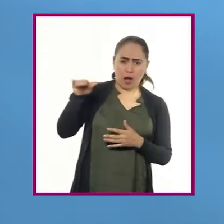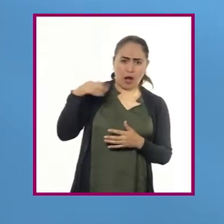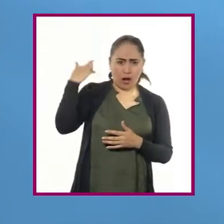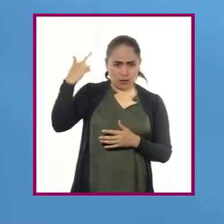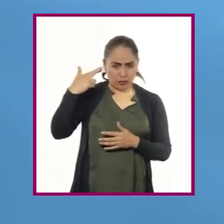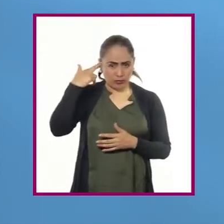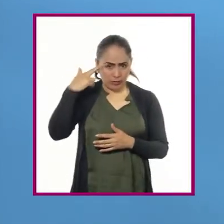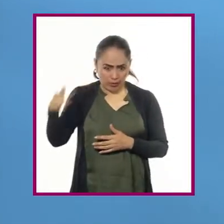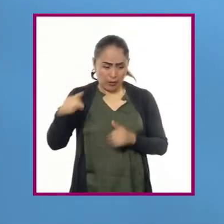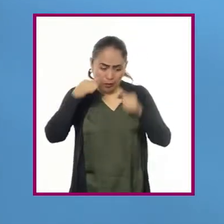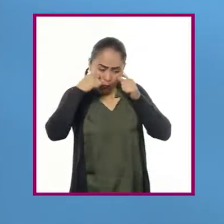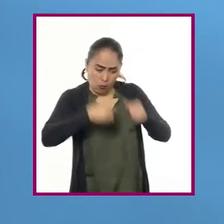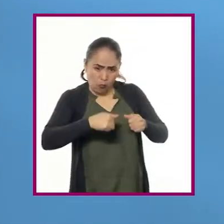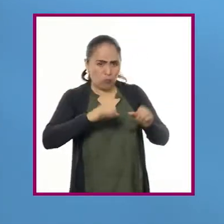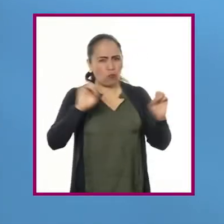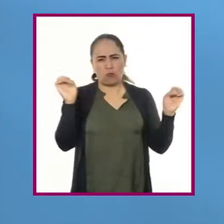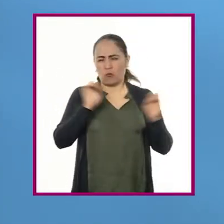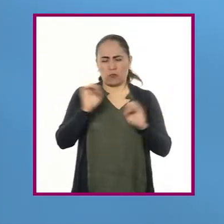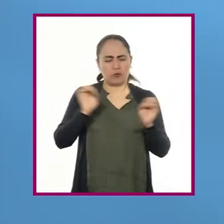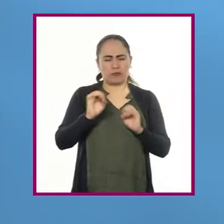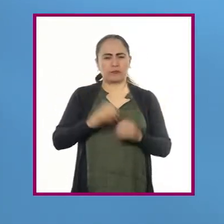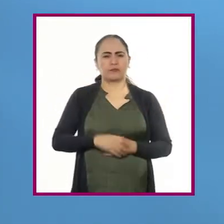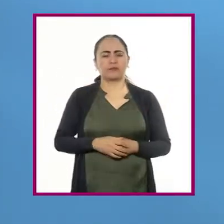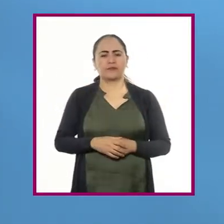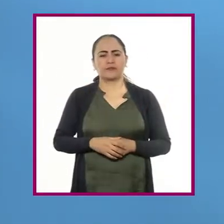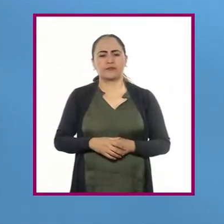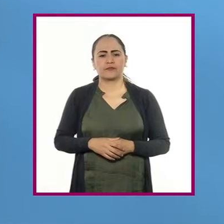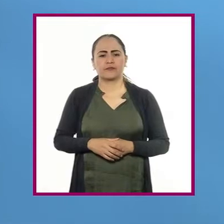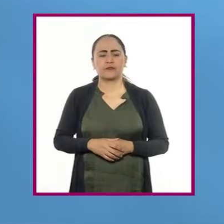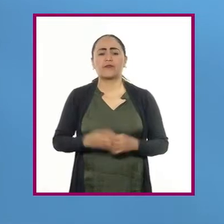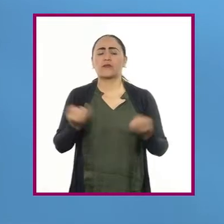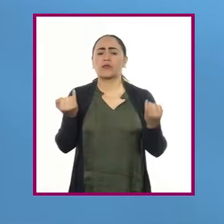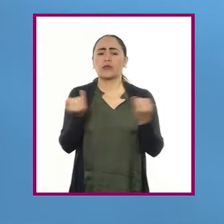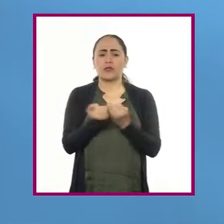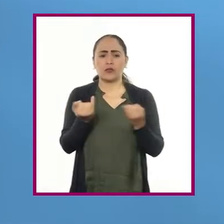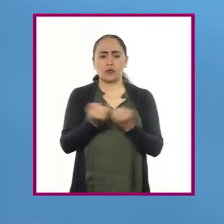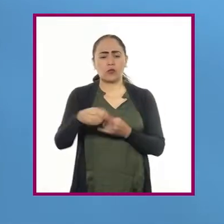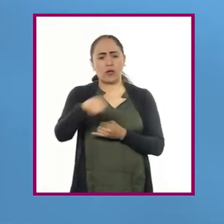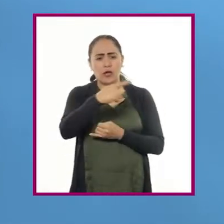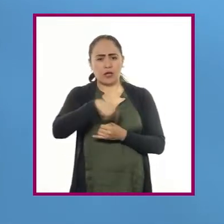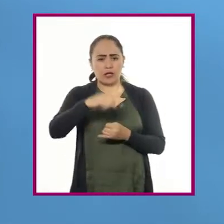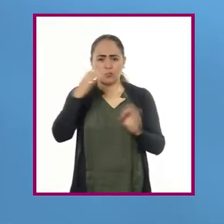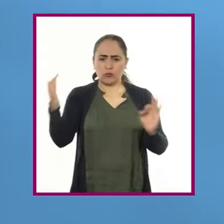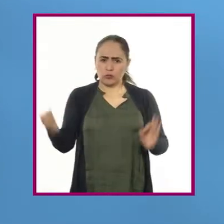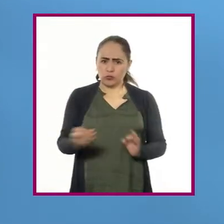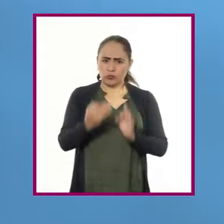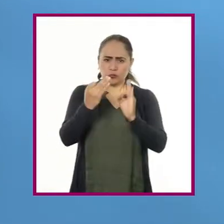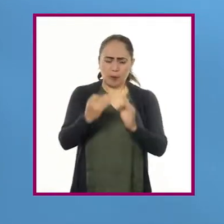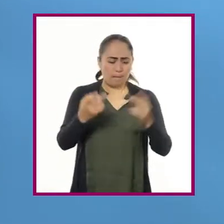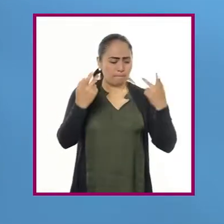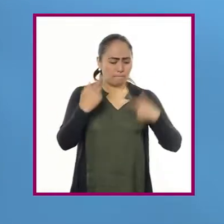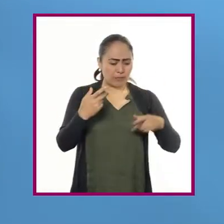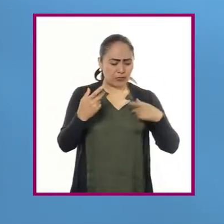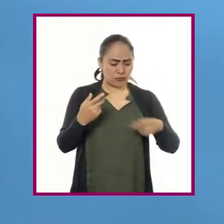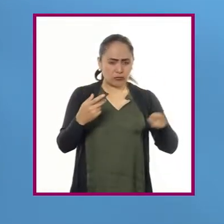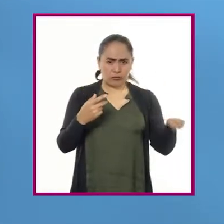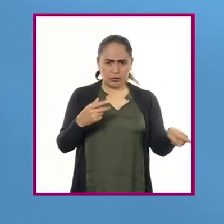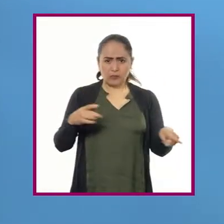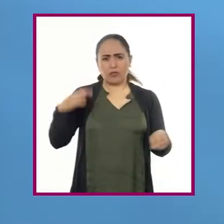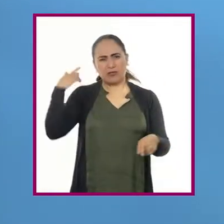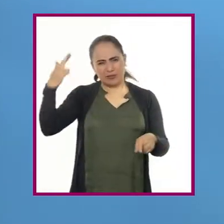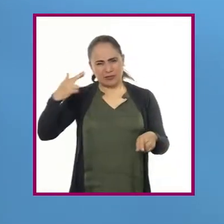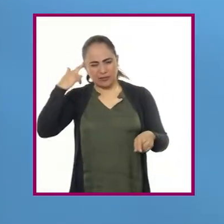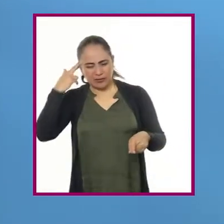virreinal. Además, tenían un papel muy importante como intermediarias entre las personas y el gobierno